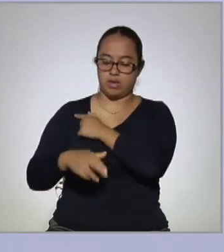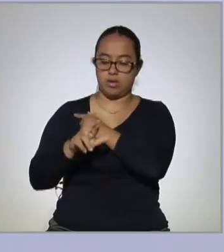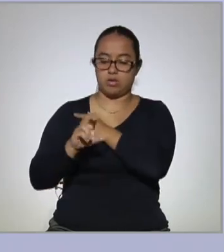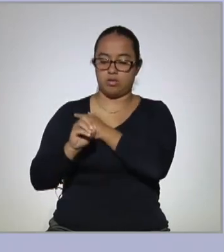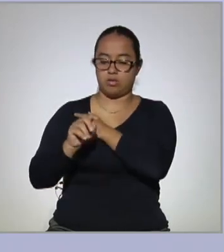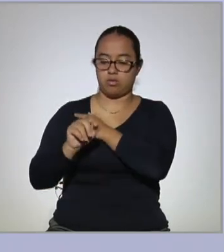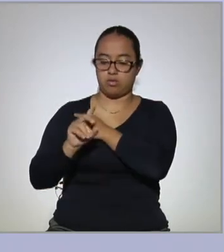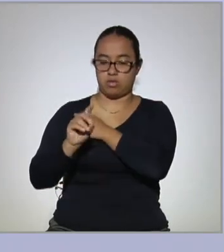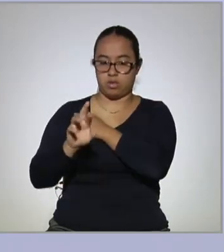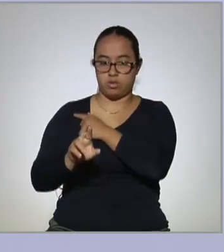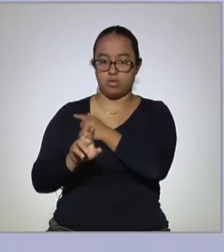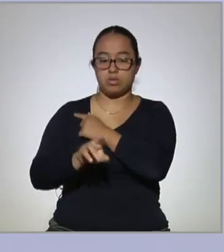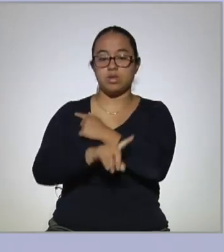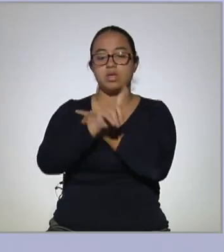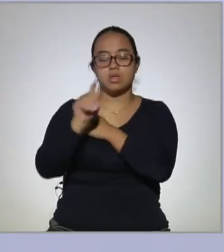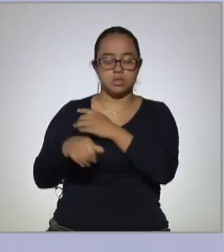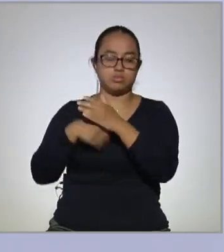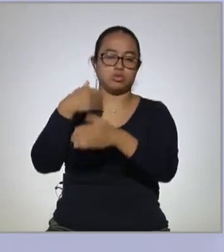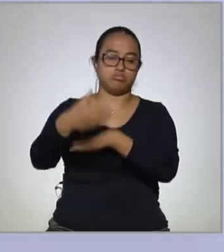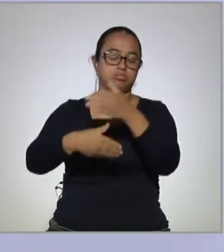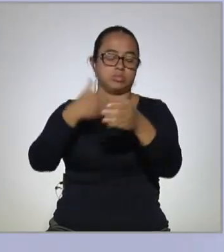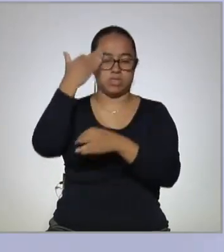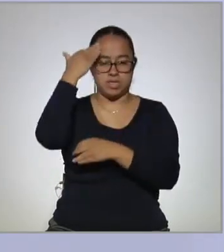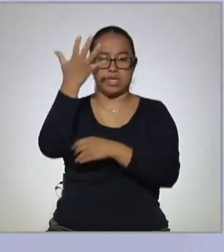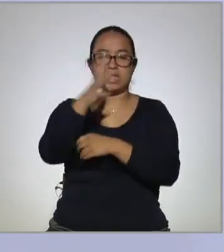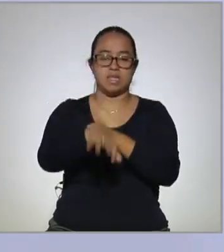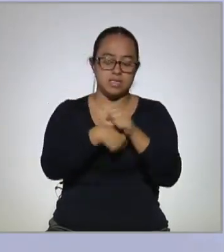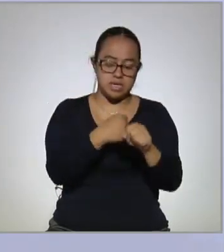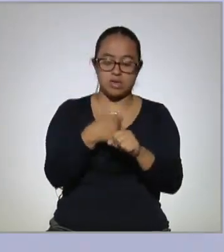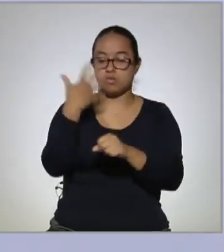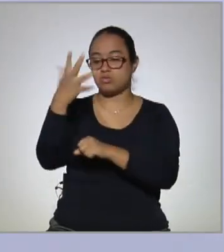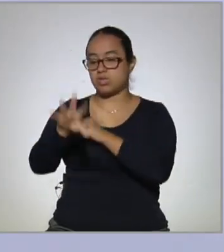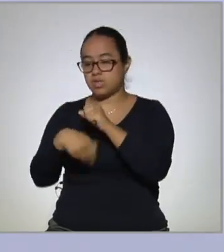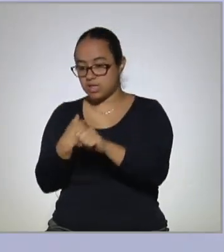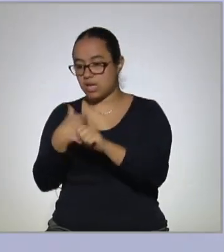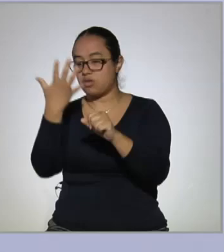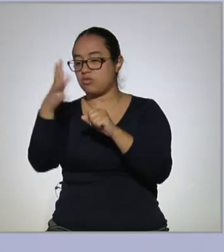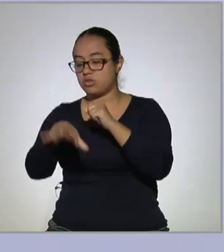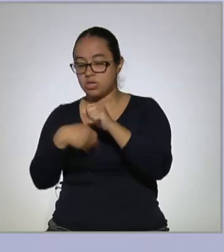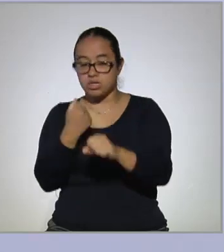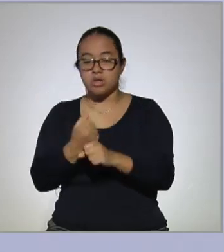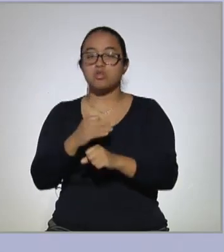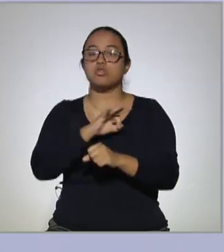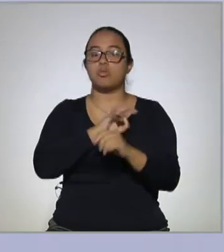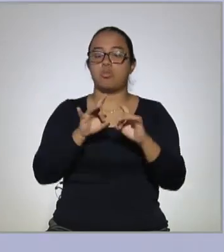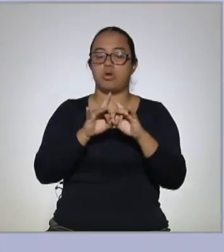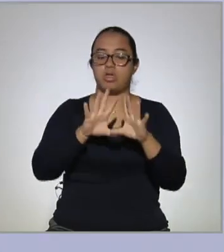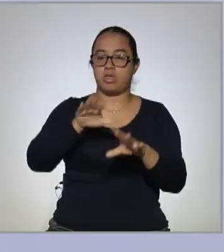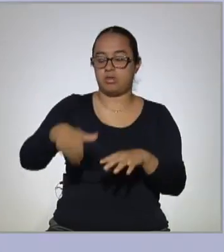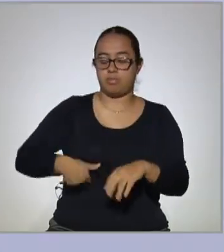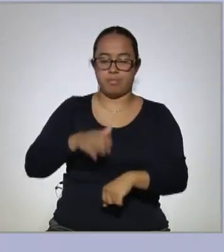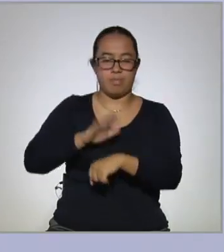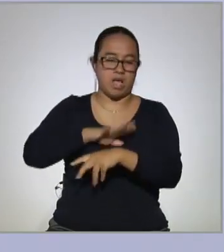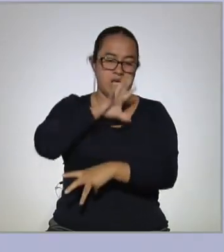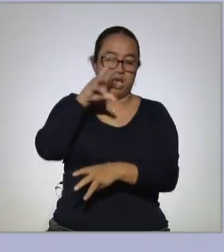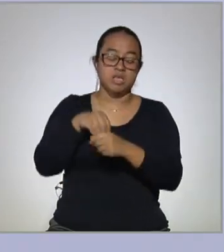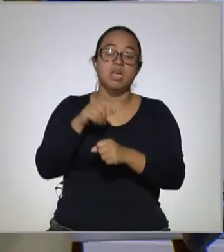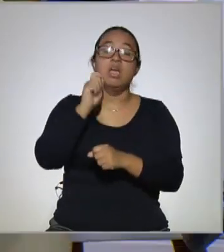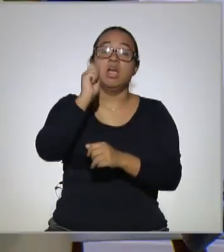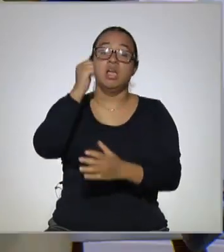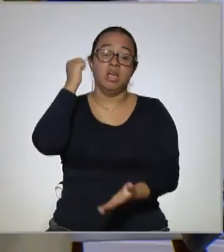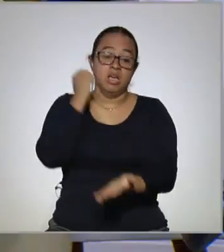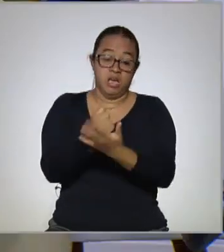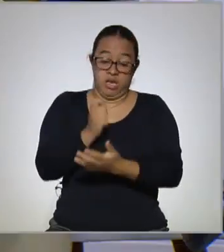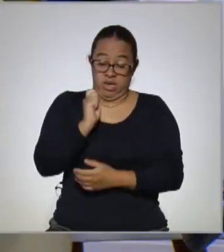rotadores. Y a medida que van pasando 10 años en 10 años en 10 años, inclusive se pueden presentar ya lesiones completas que no forzosamente van